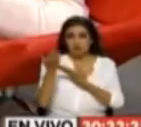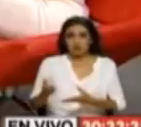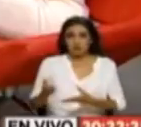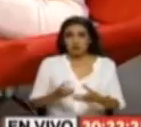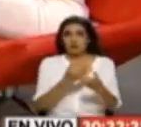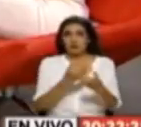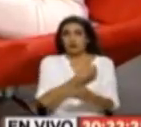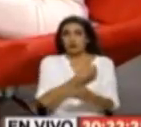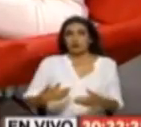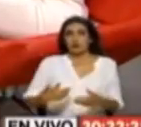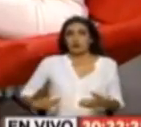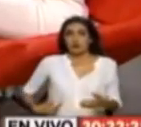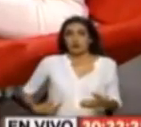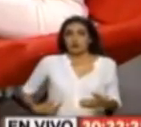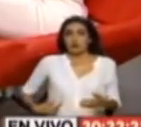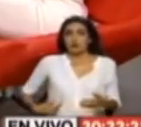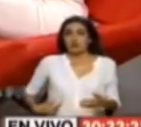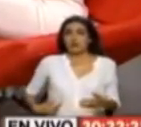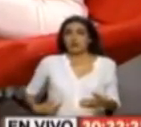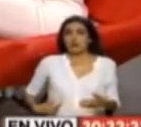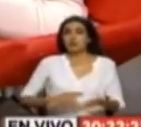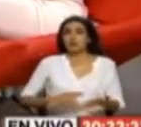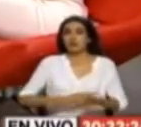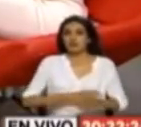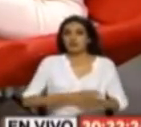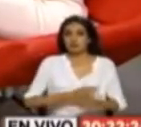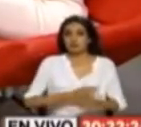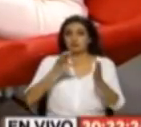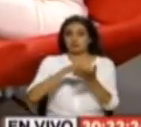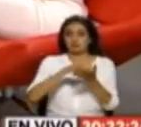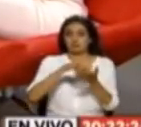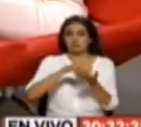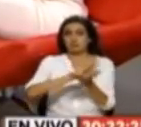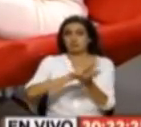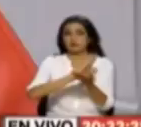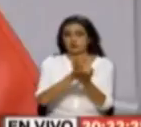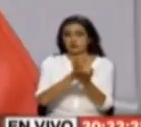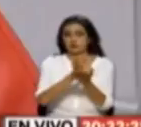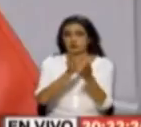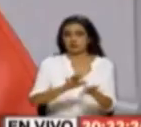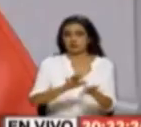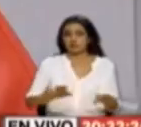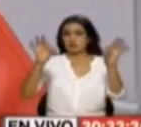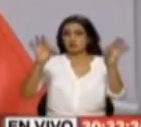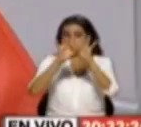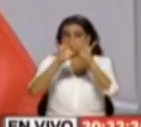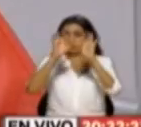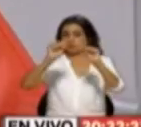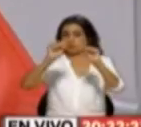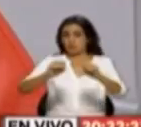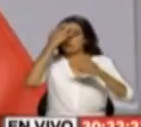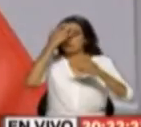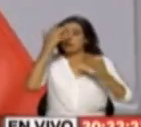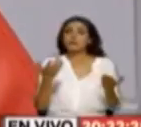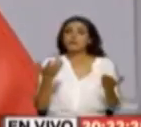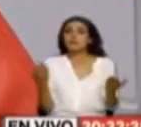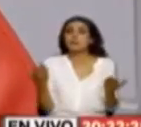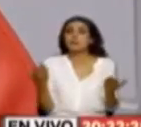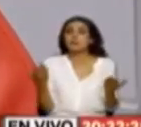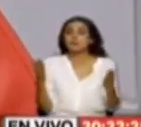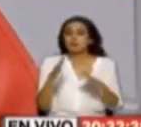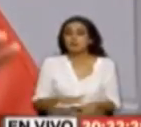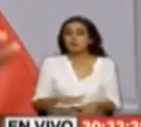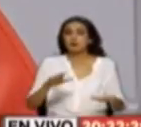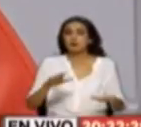de la República para su posterior envío a la Asamblea Nacional. Es importante porque también la conformación o el envío de